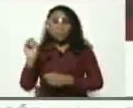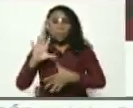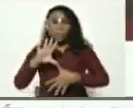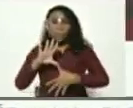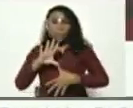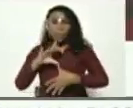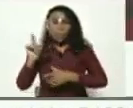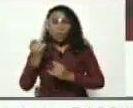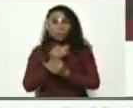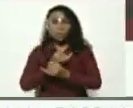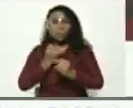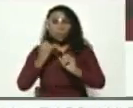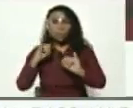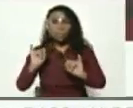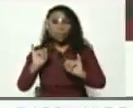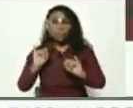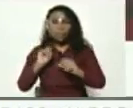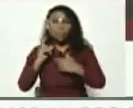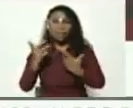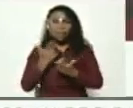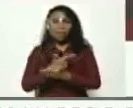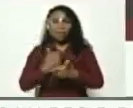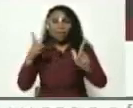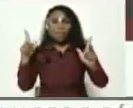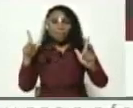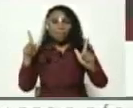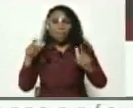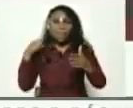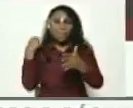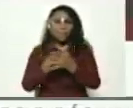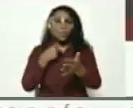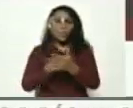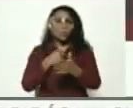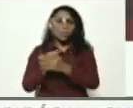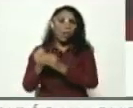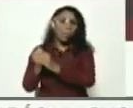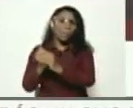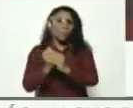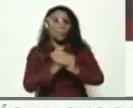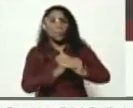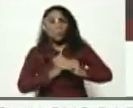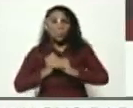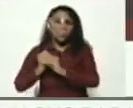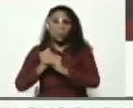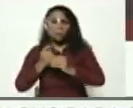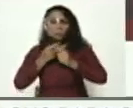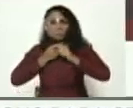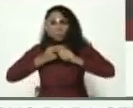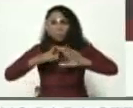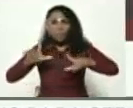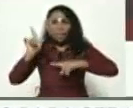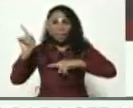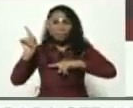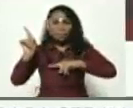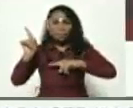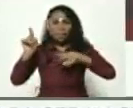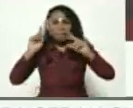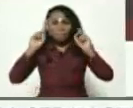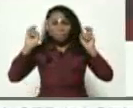los independientes que libran una lucha simultánea en la inmensa extensión de este